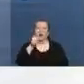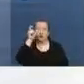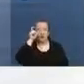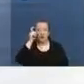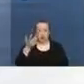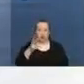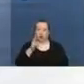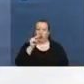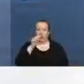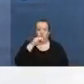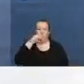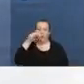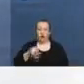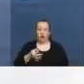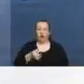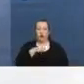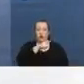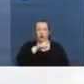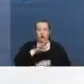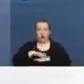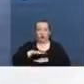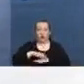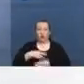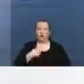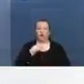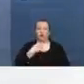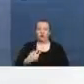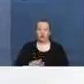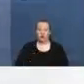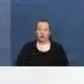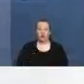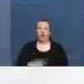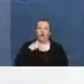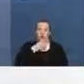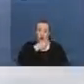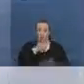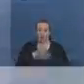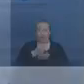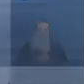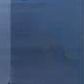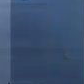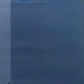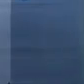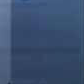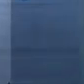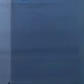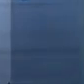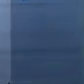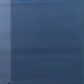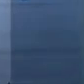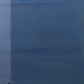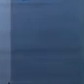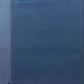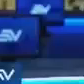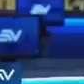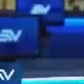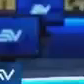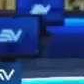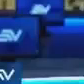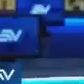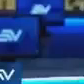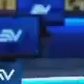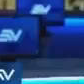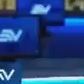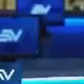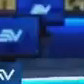es constitucional y es perfectamente democracia veamos lo que es el propio lazo para que se vean que haría para el presidente tener durante